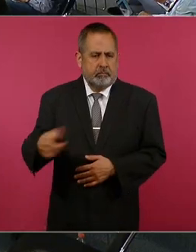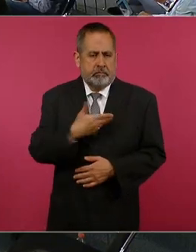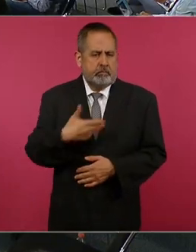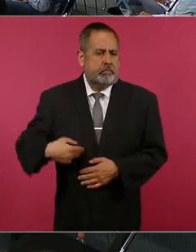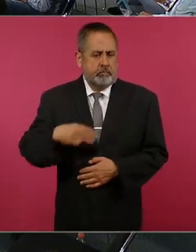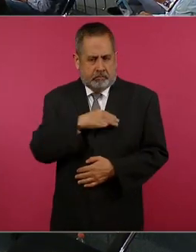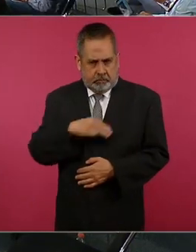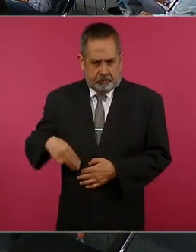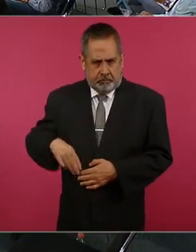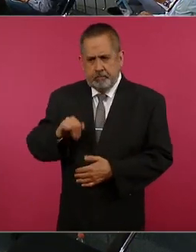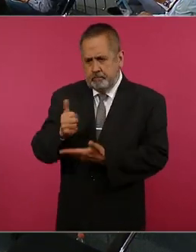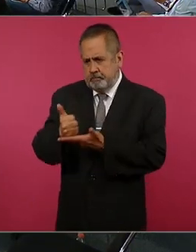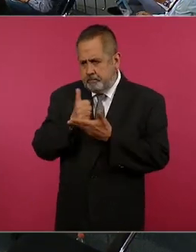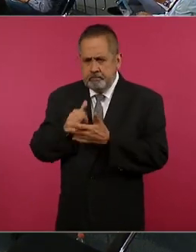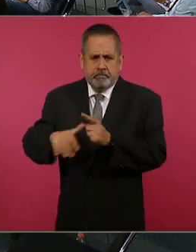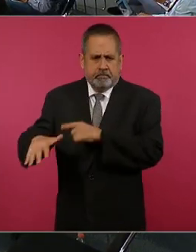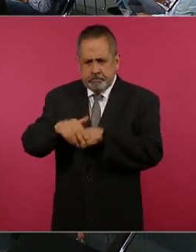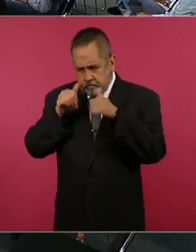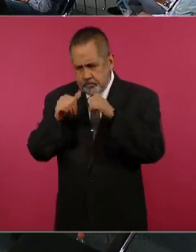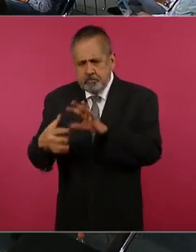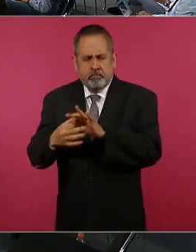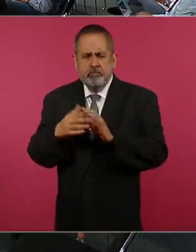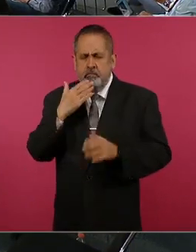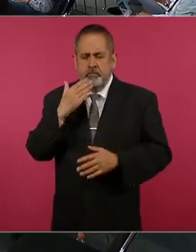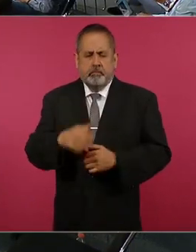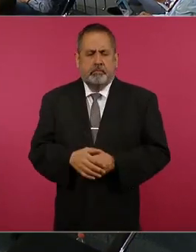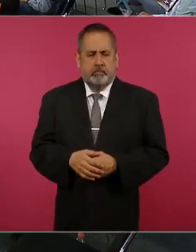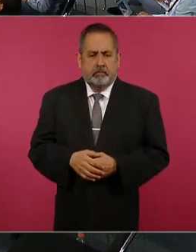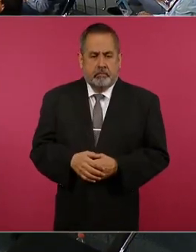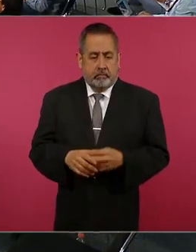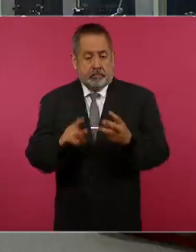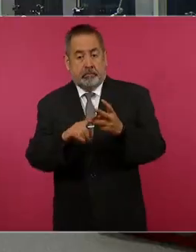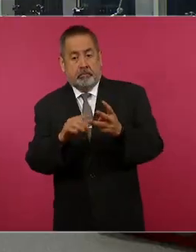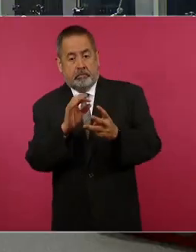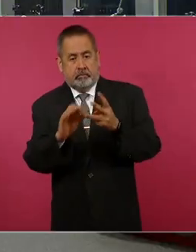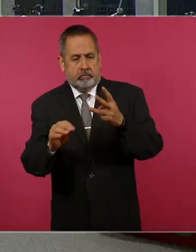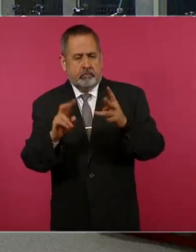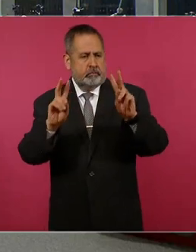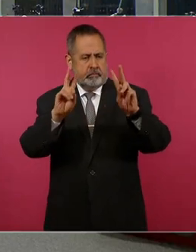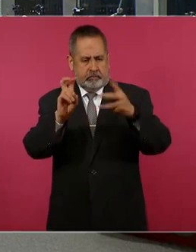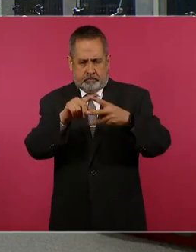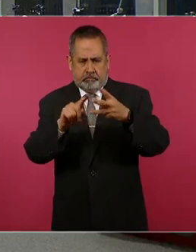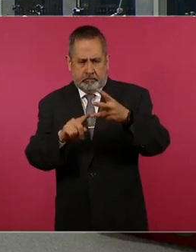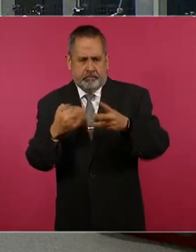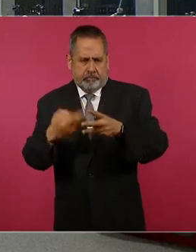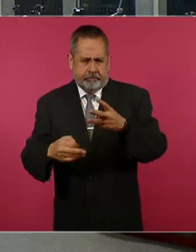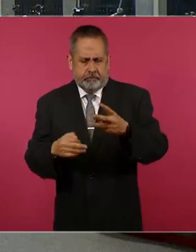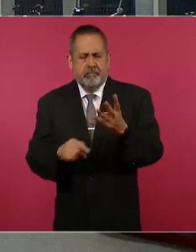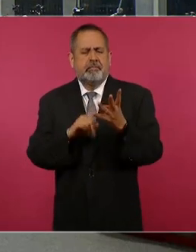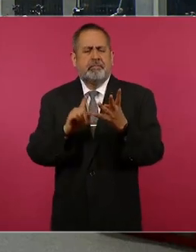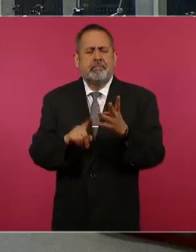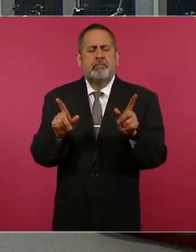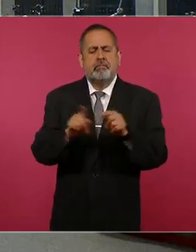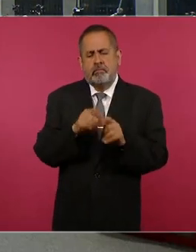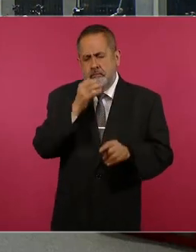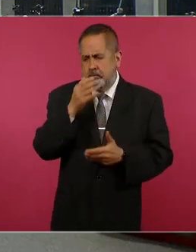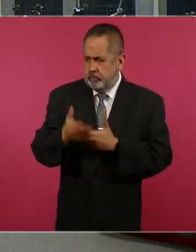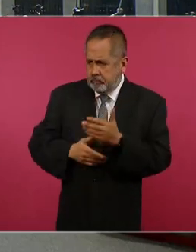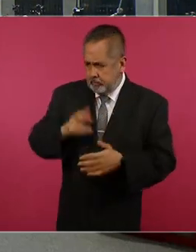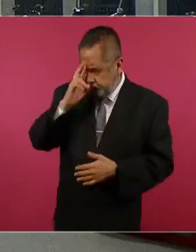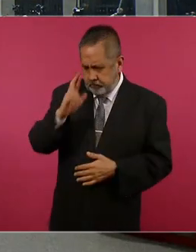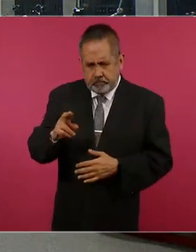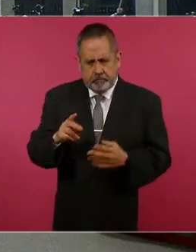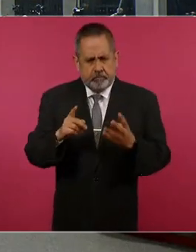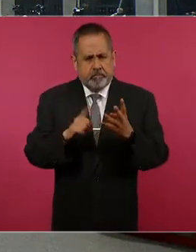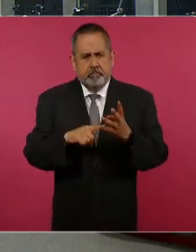en toda esta región. Muy bien, presidente. Y ya, verdad, estos son tres temas que estaban ahí pendientes. Ya nada más, por último y por respeto, una